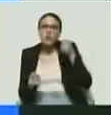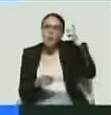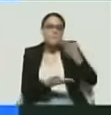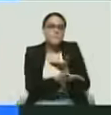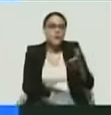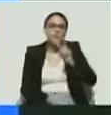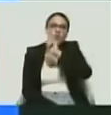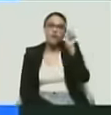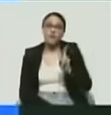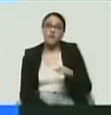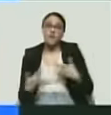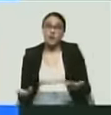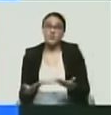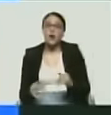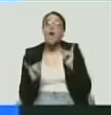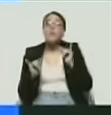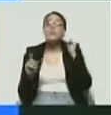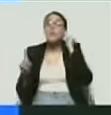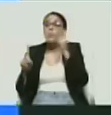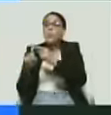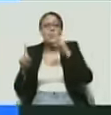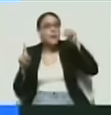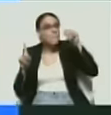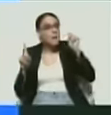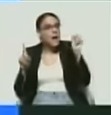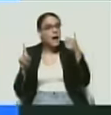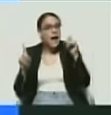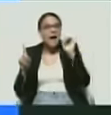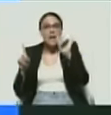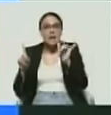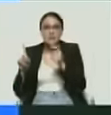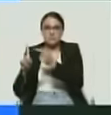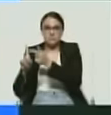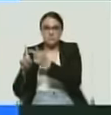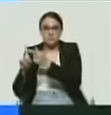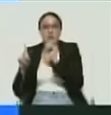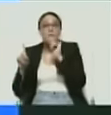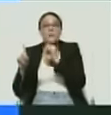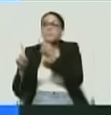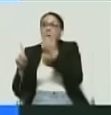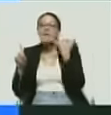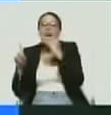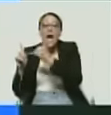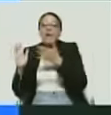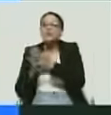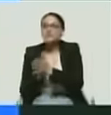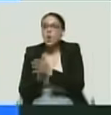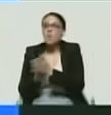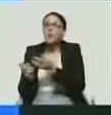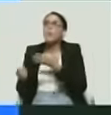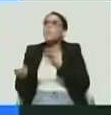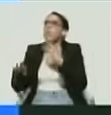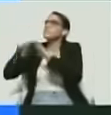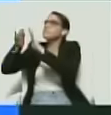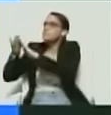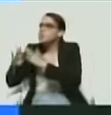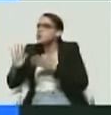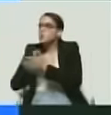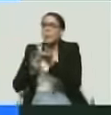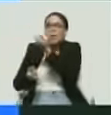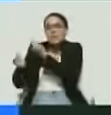Venezuela. Y es la señora Magaly Meda que cuenta con los recursos electrónicos para dirigir a